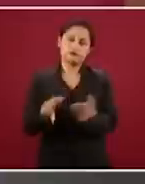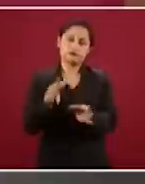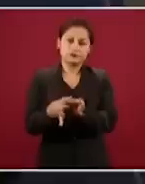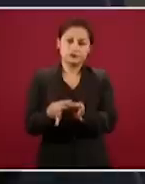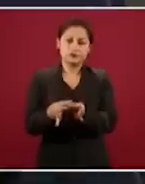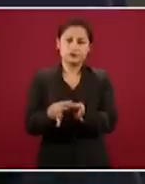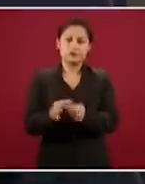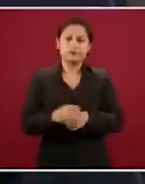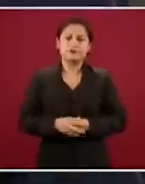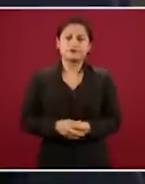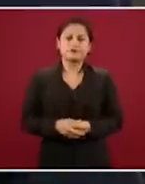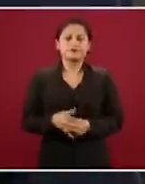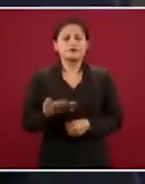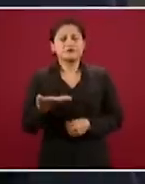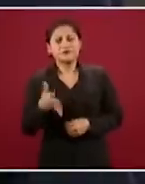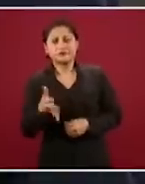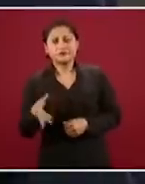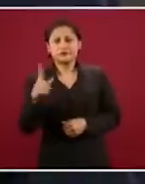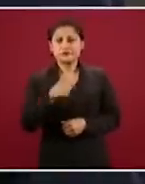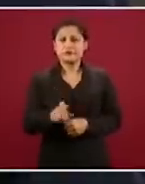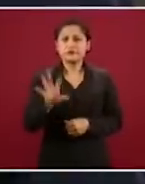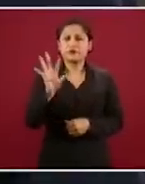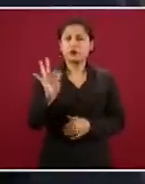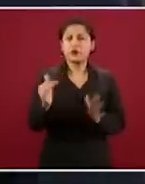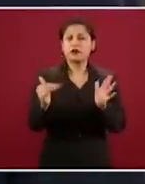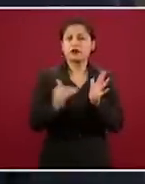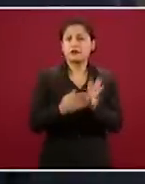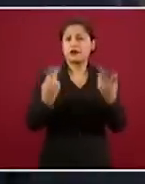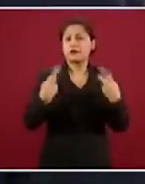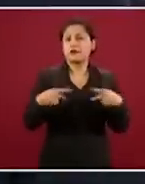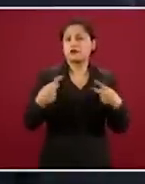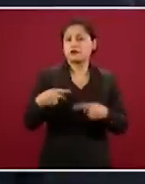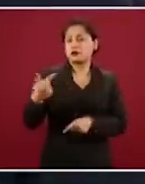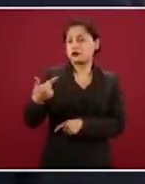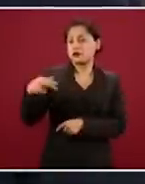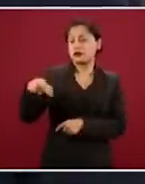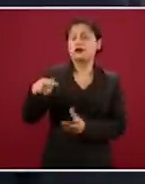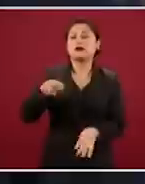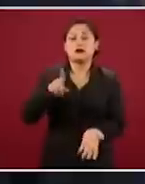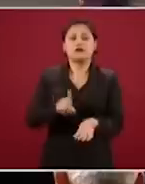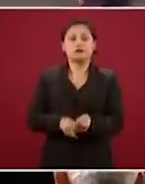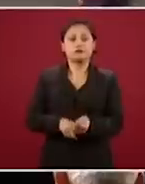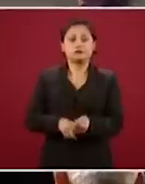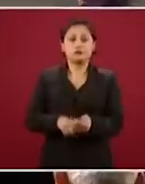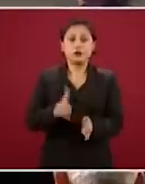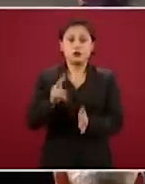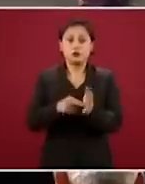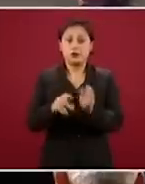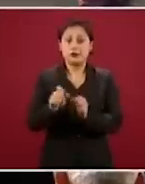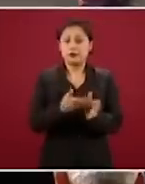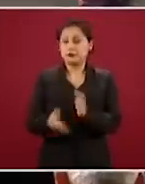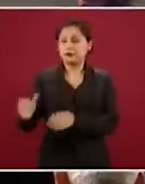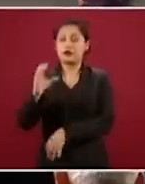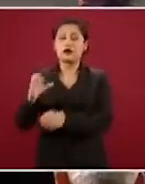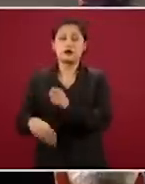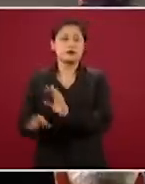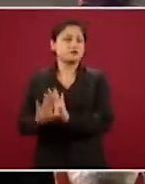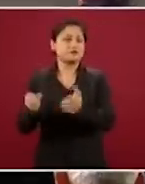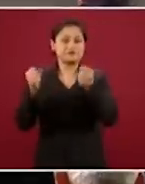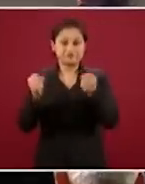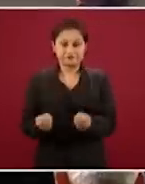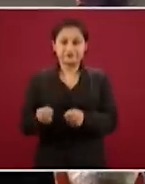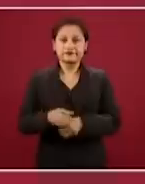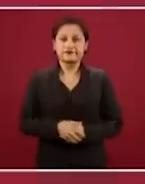tendremos como 140 mil elementos para finales de este año. Todo esto es